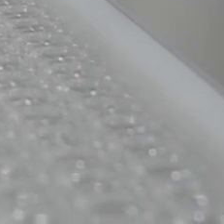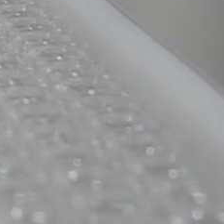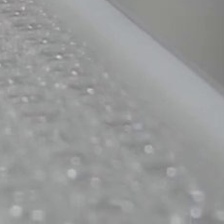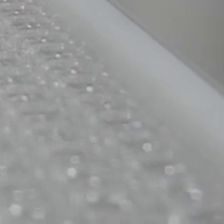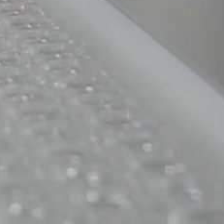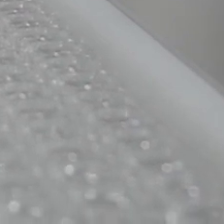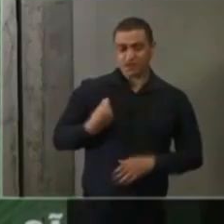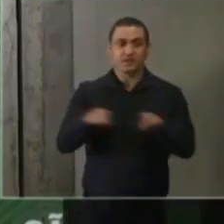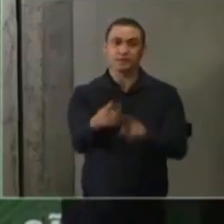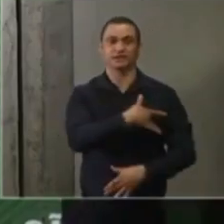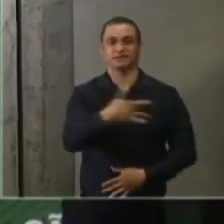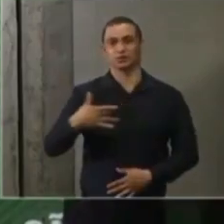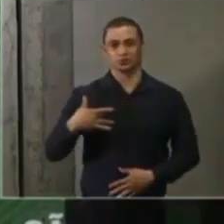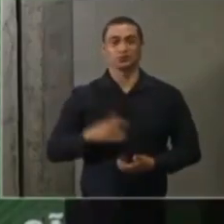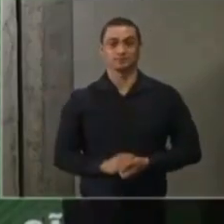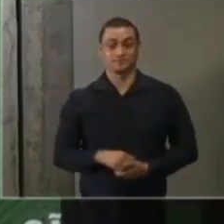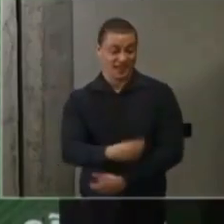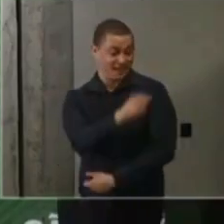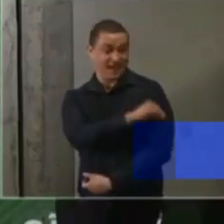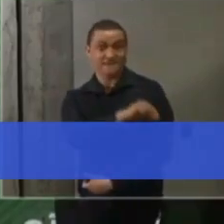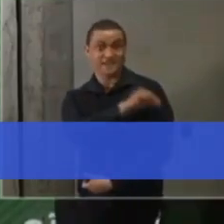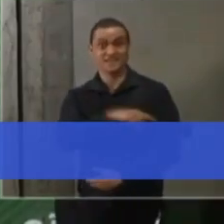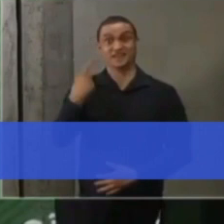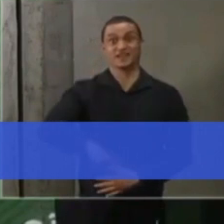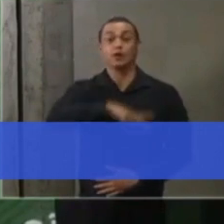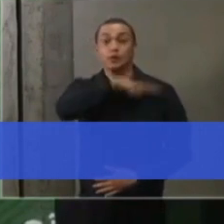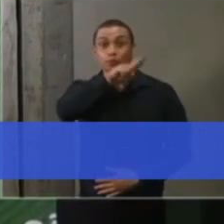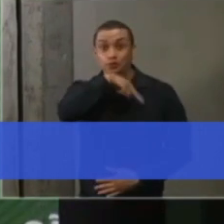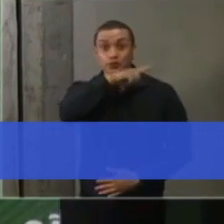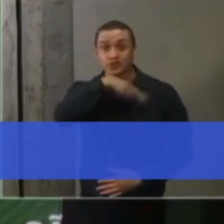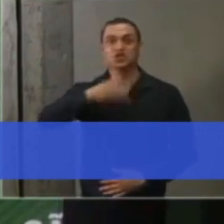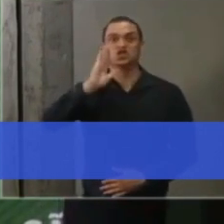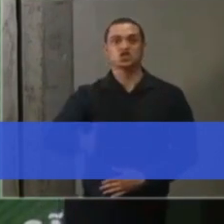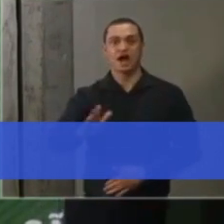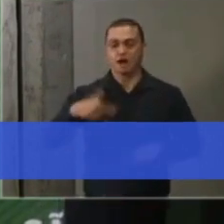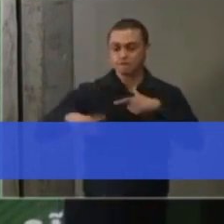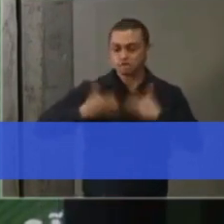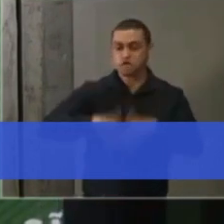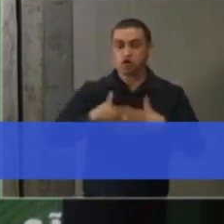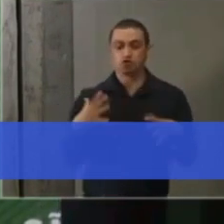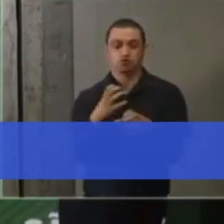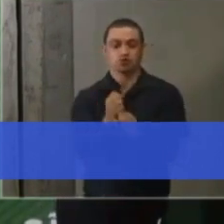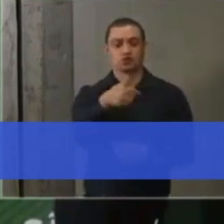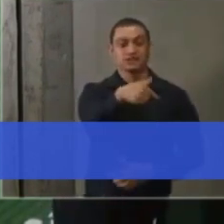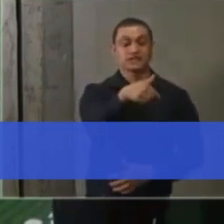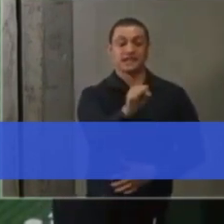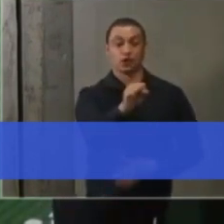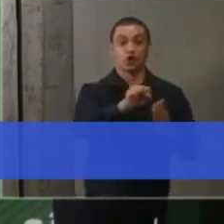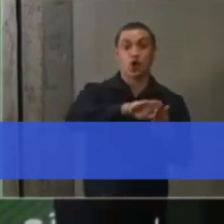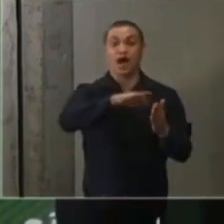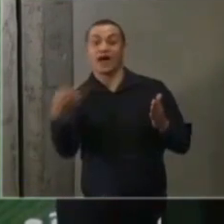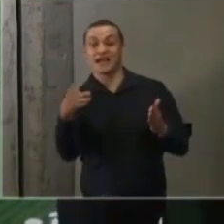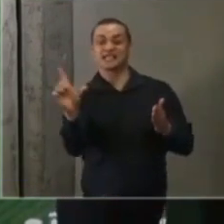viernes sin la vacuna del instituto butantán tiene eficacia de 78 a 100% contra la cob y